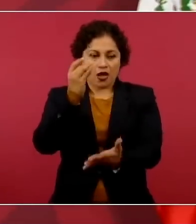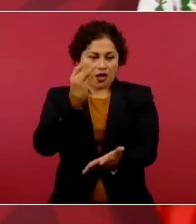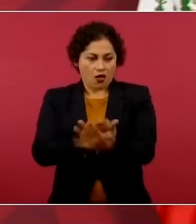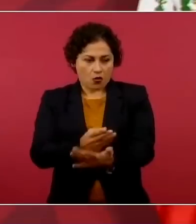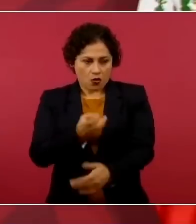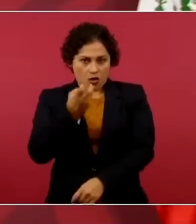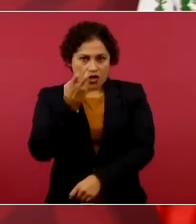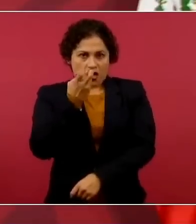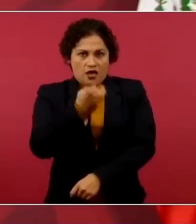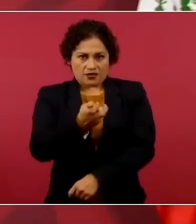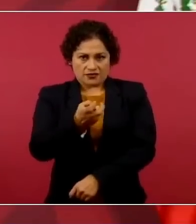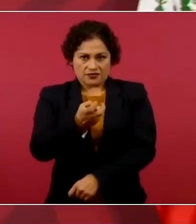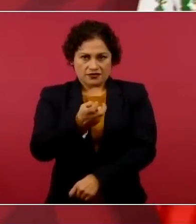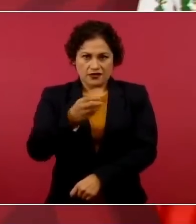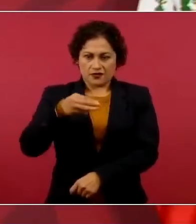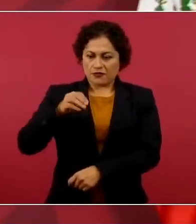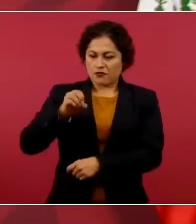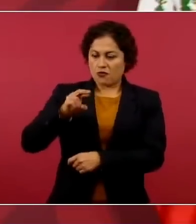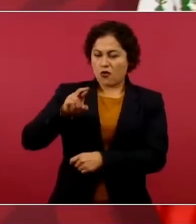Se fueron